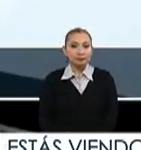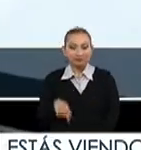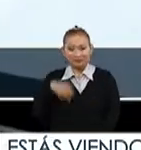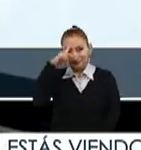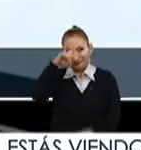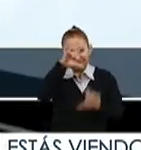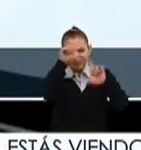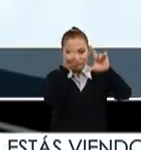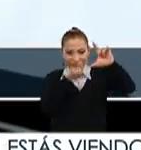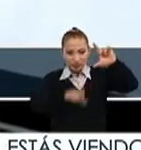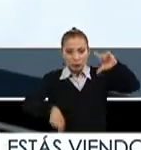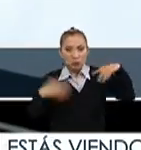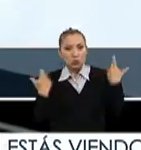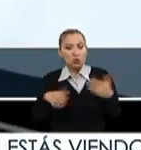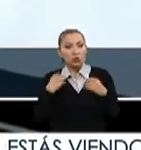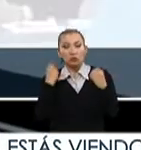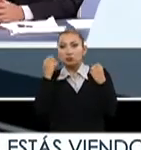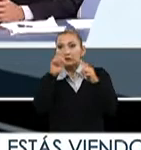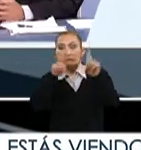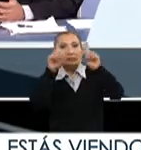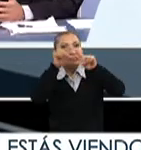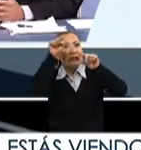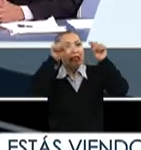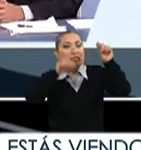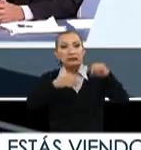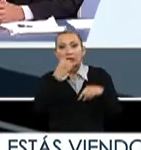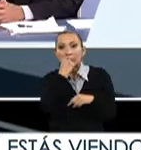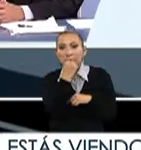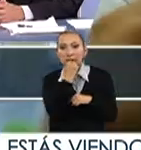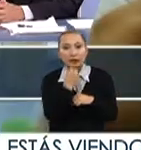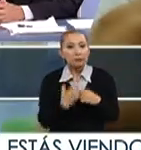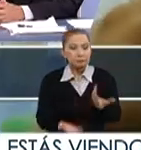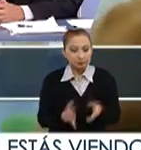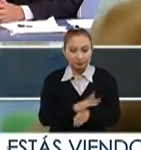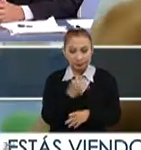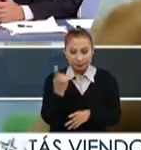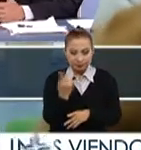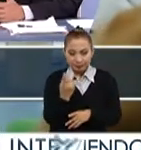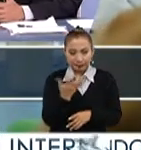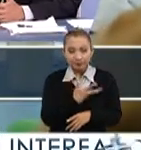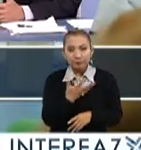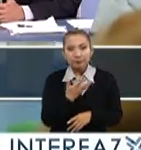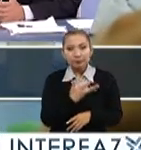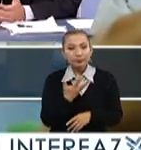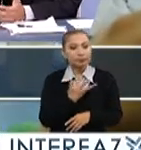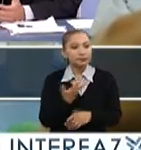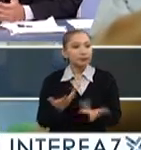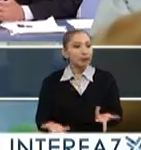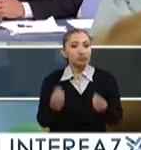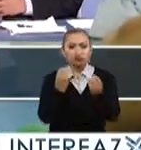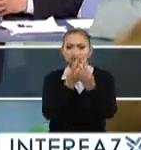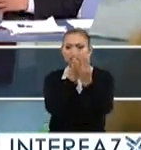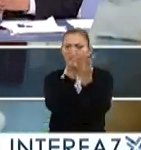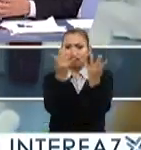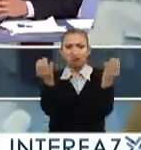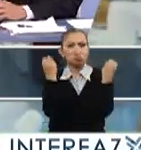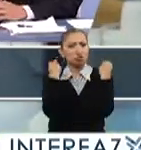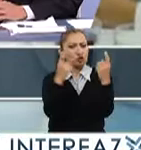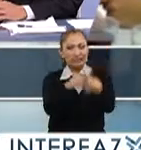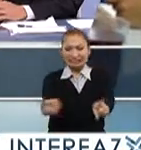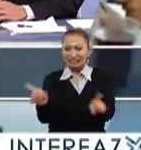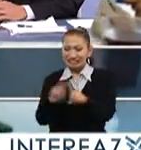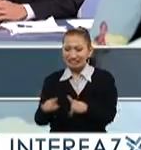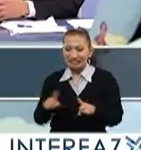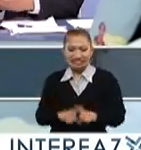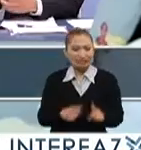país debe ser una paradoja en términos nutricionales, porque contamos con una gran variedad, somos muy